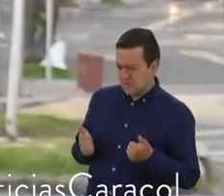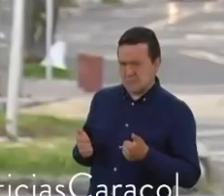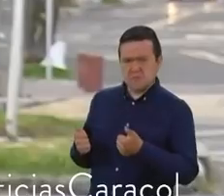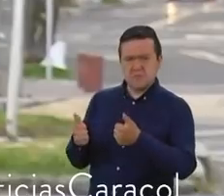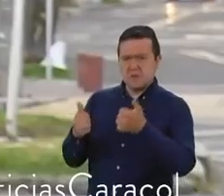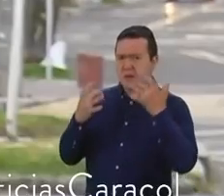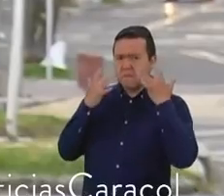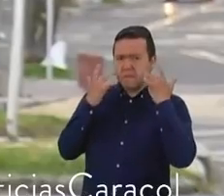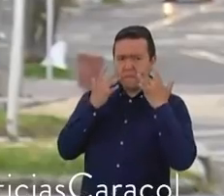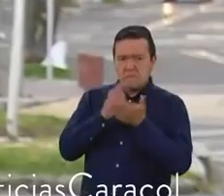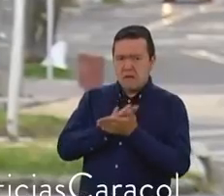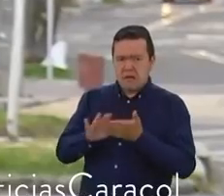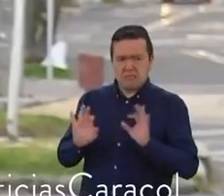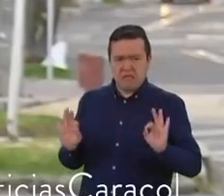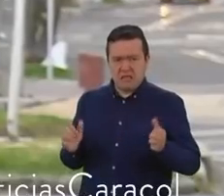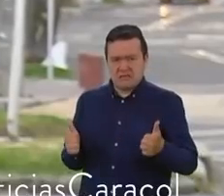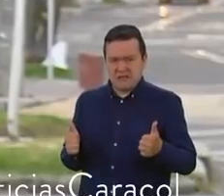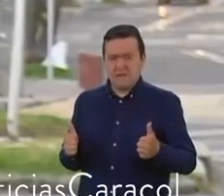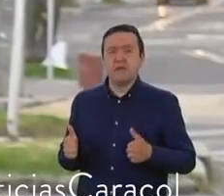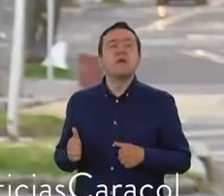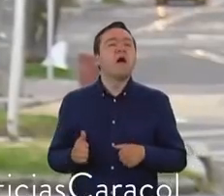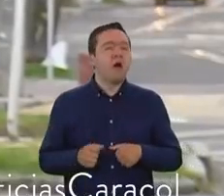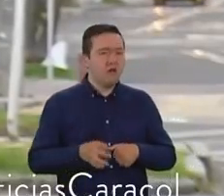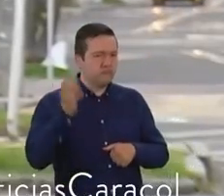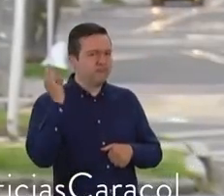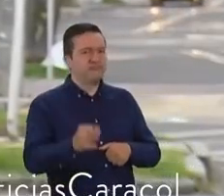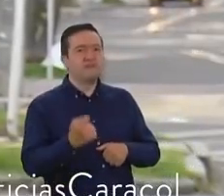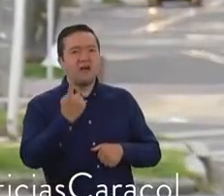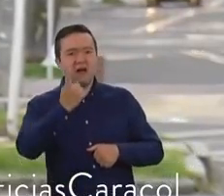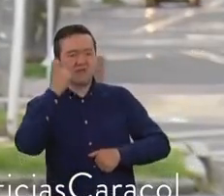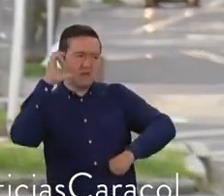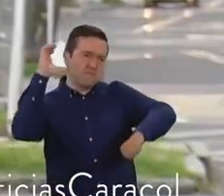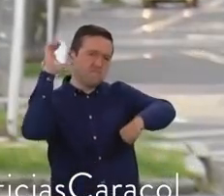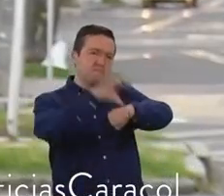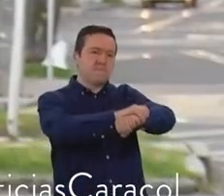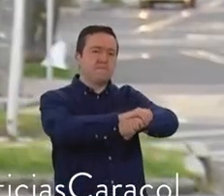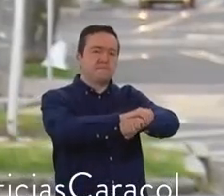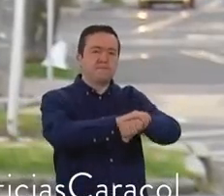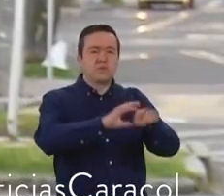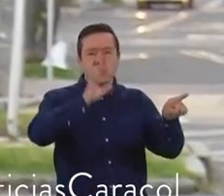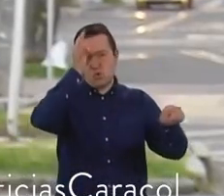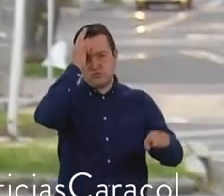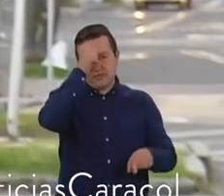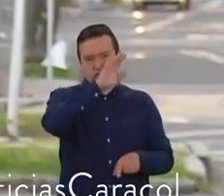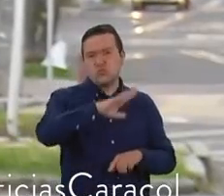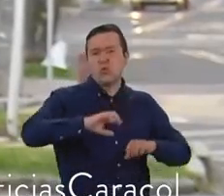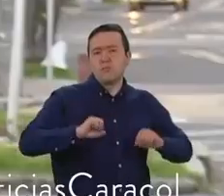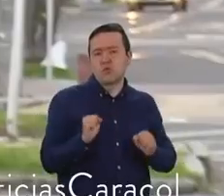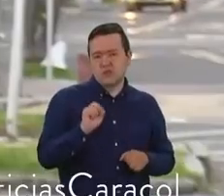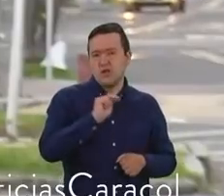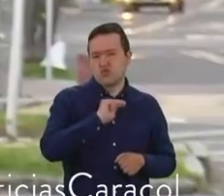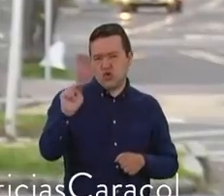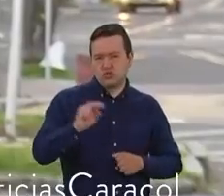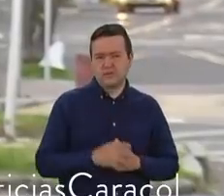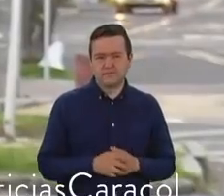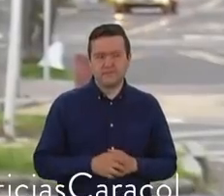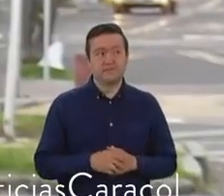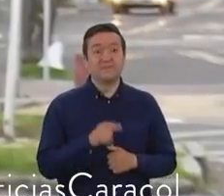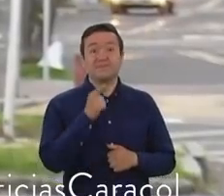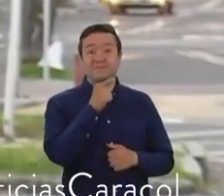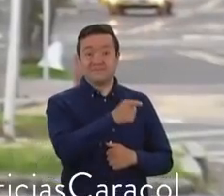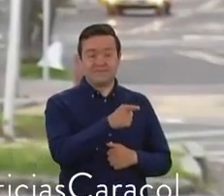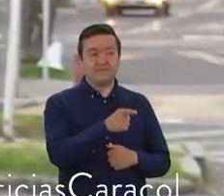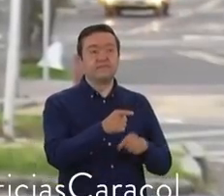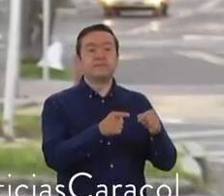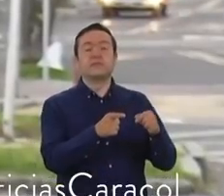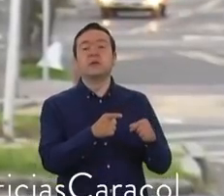hicieron efectiva la orden de captura en el día de ayer, justamente allí en esta clínica en el norte de Bogotá. Hablamos con su mamá, con la mamá de